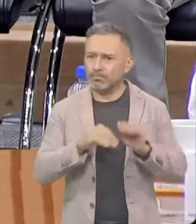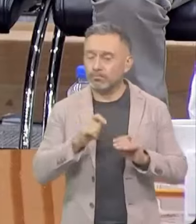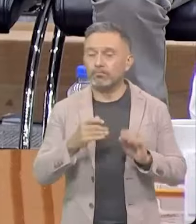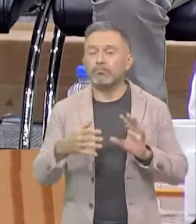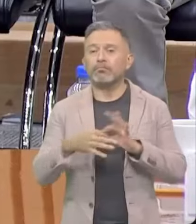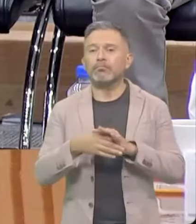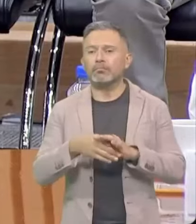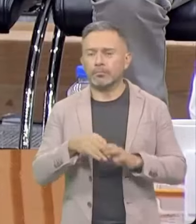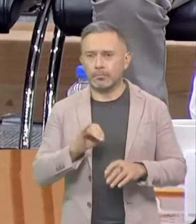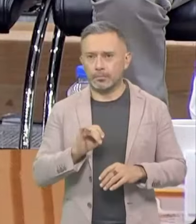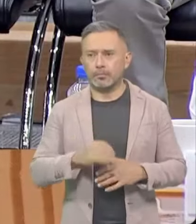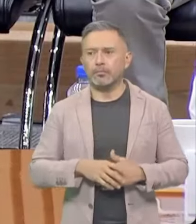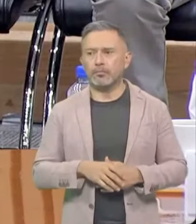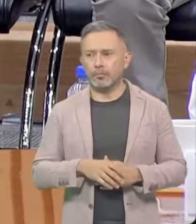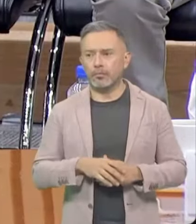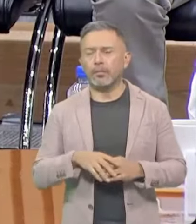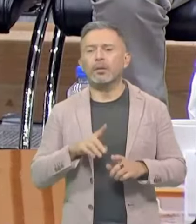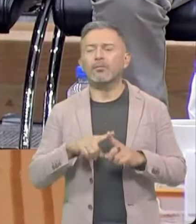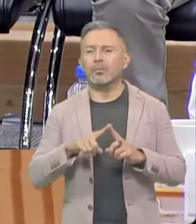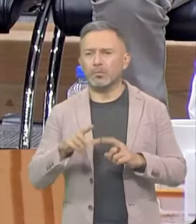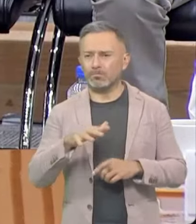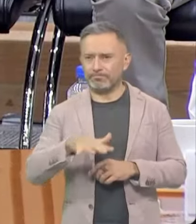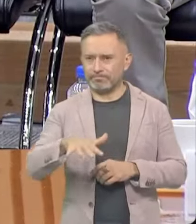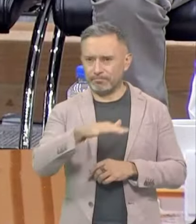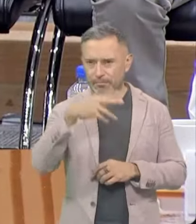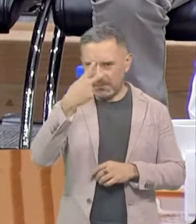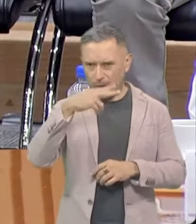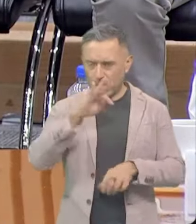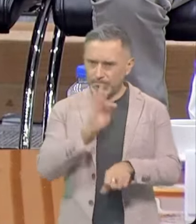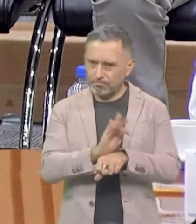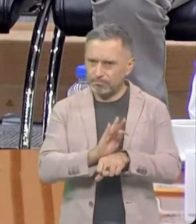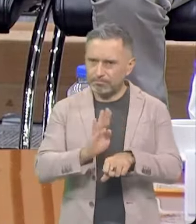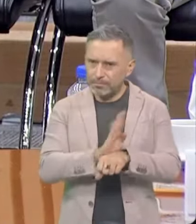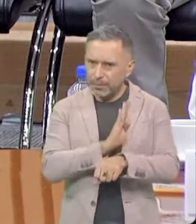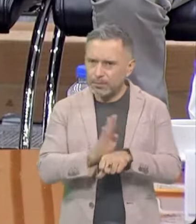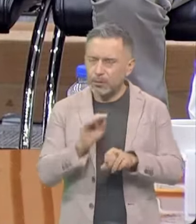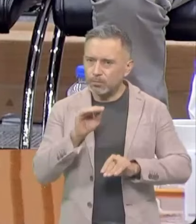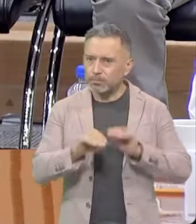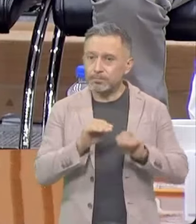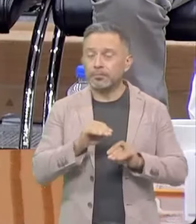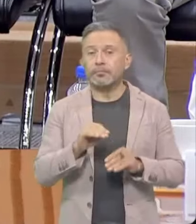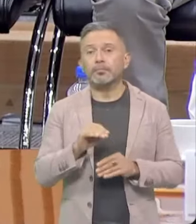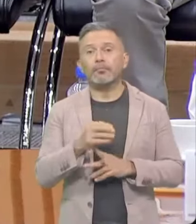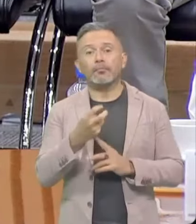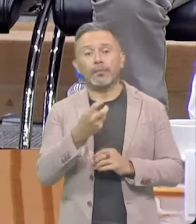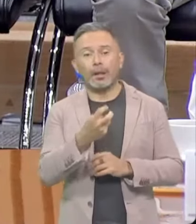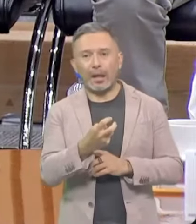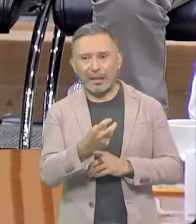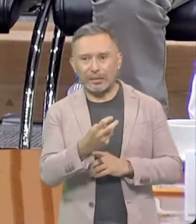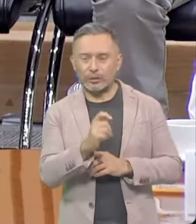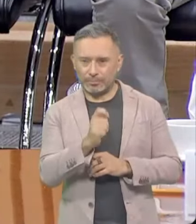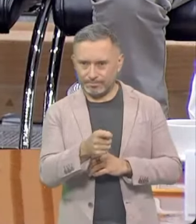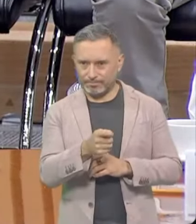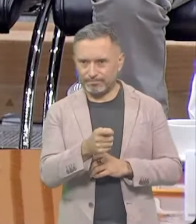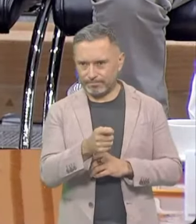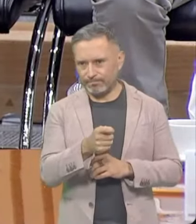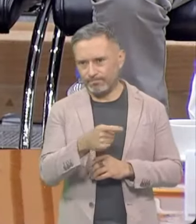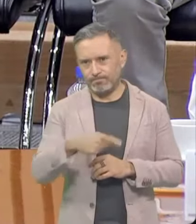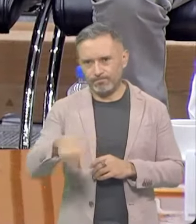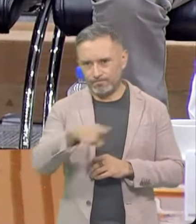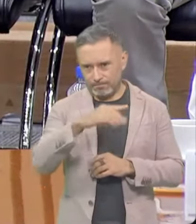duda alguna todo lo que sea de beneficio para el país y Y esa es la parte de la reflexión que llevaremos a